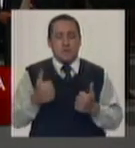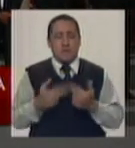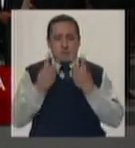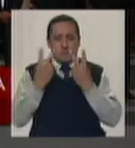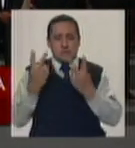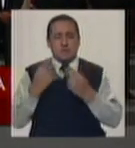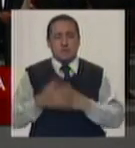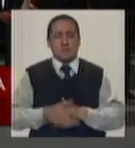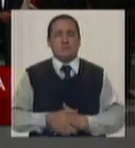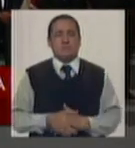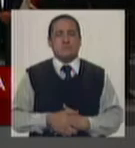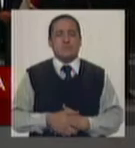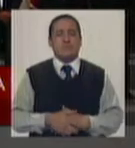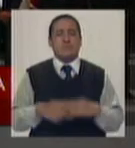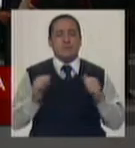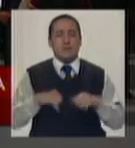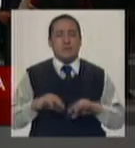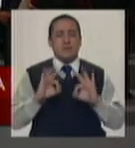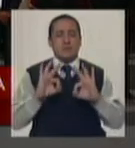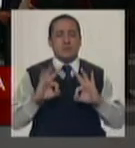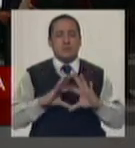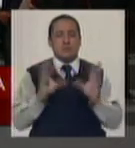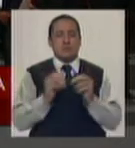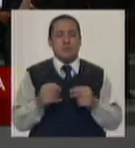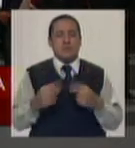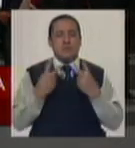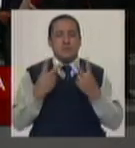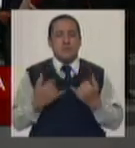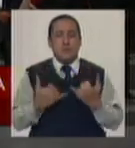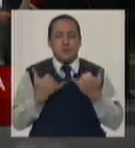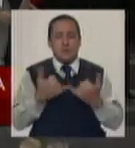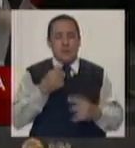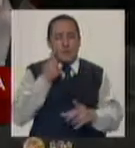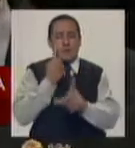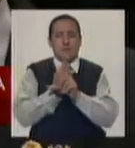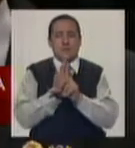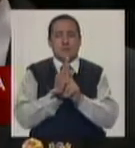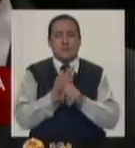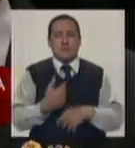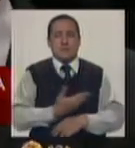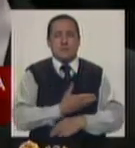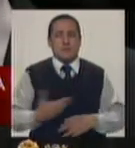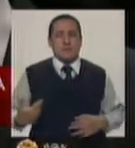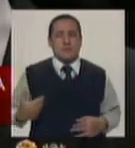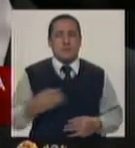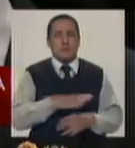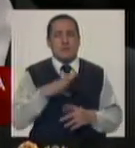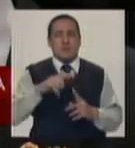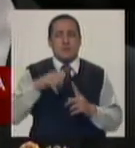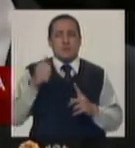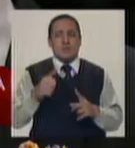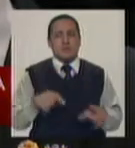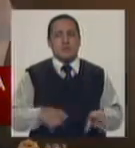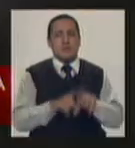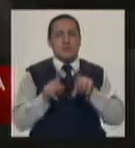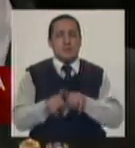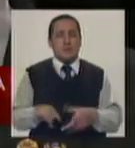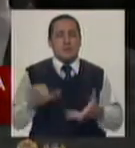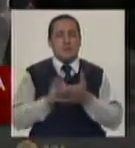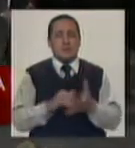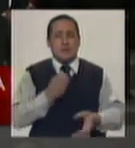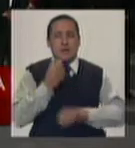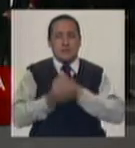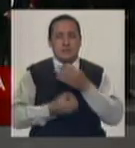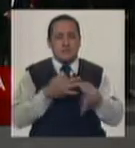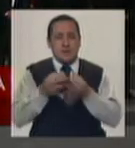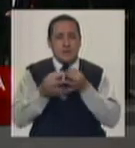podemos observarlo. Sí, precisamente estamos observando ya la presencia del jefe de Estado, Ollantumala, quien ha